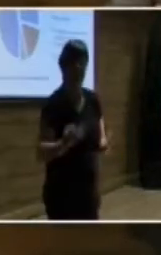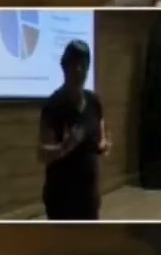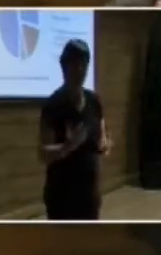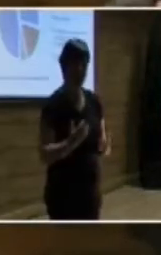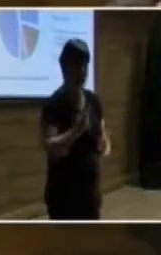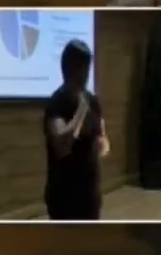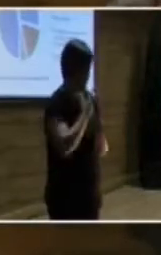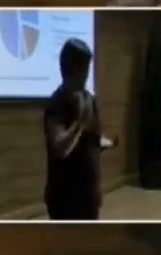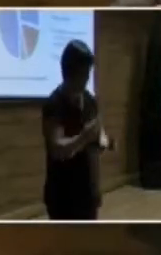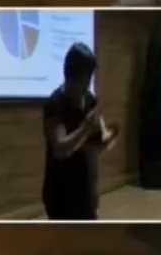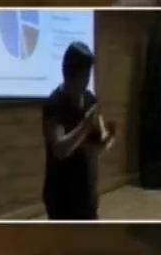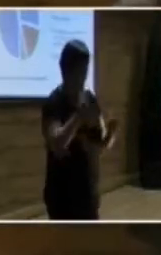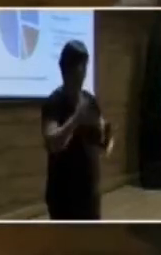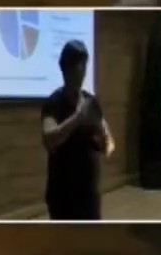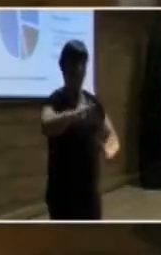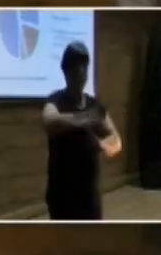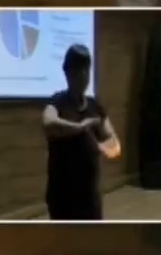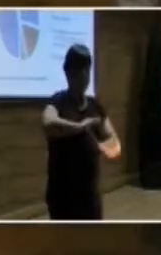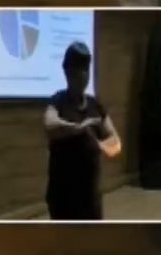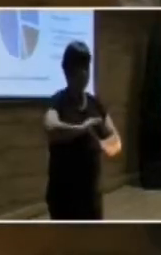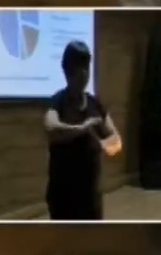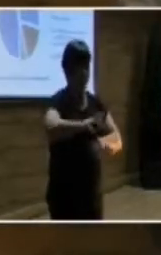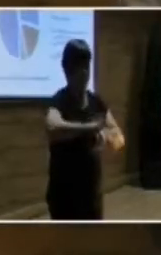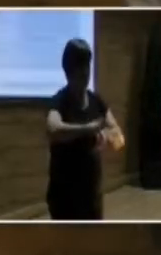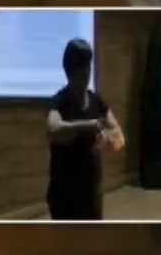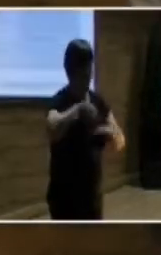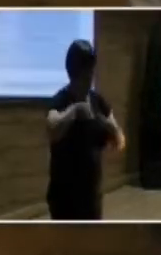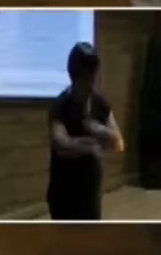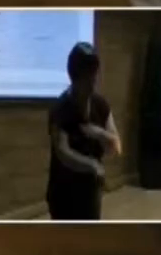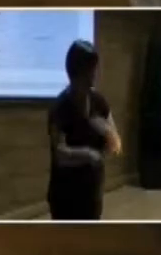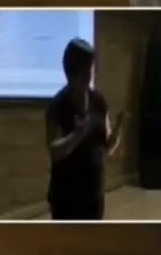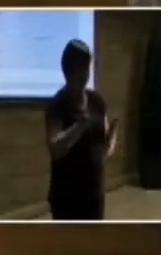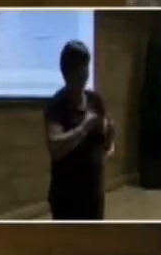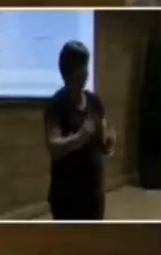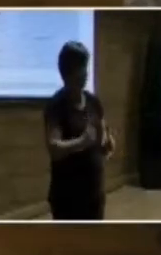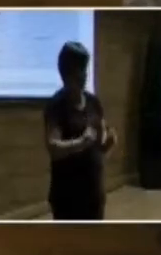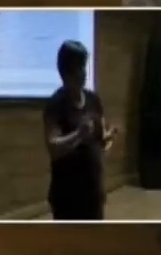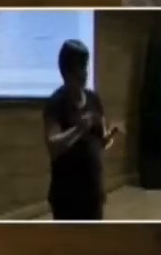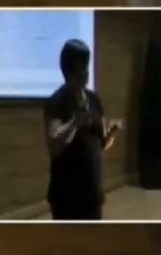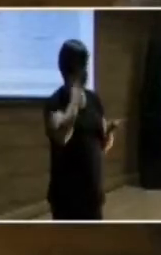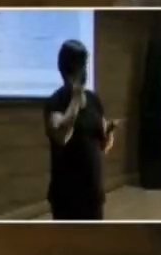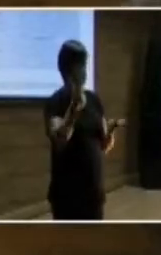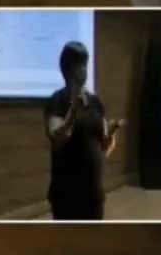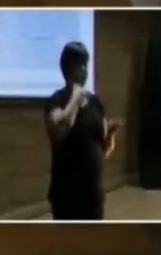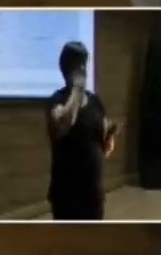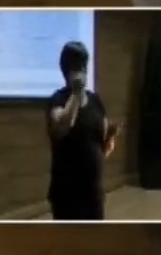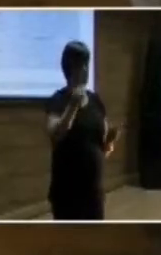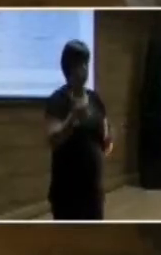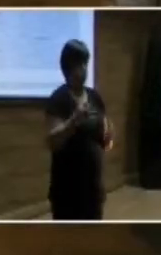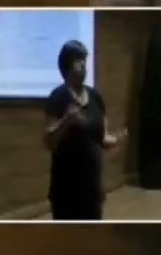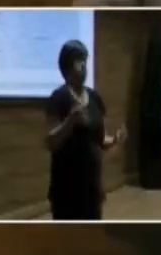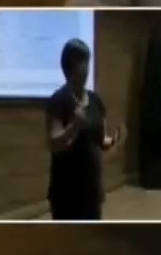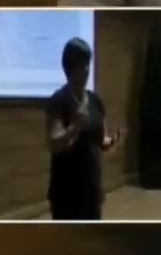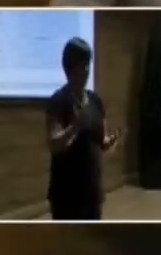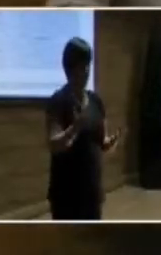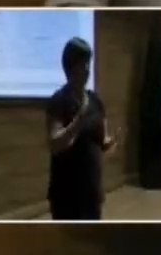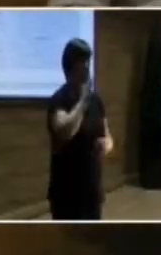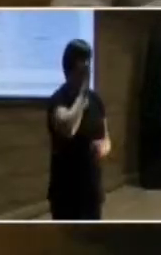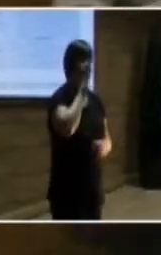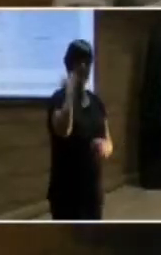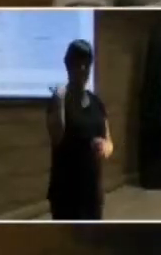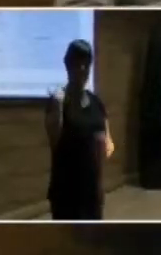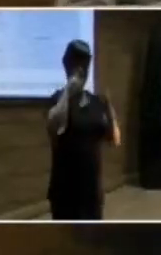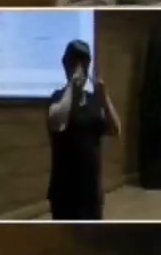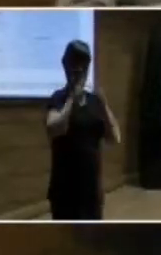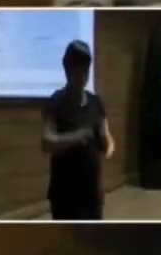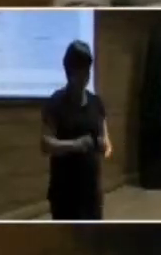invento yo. Son fármacos que producen un efecto no espectacular, pero apreciable. Pues bien, este estudio que mencionaba antes,